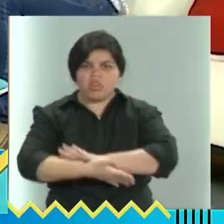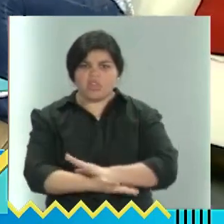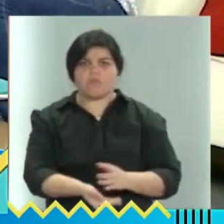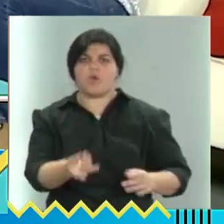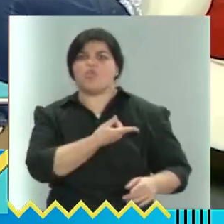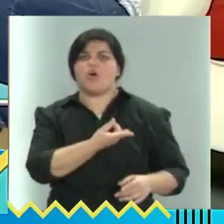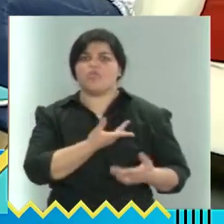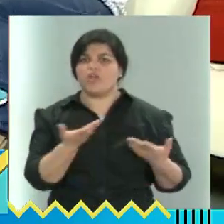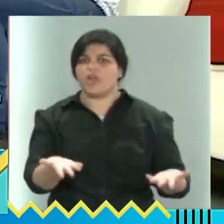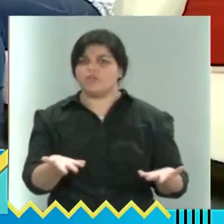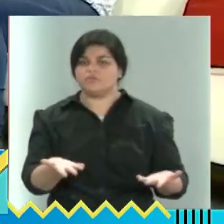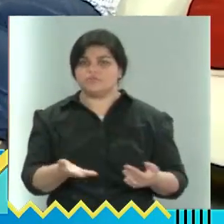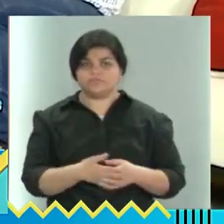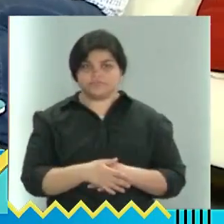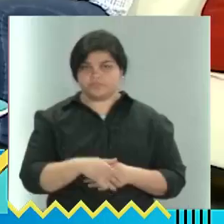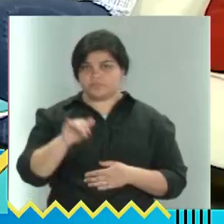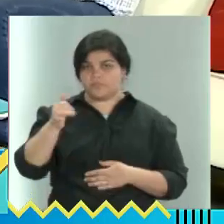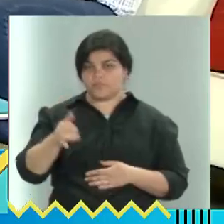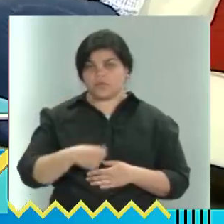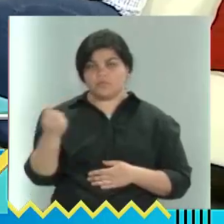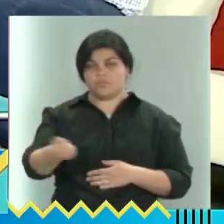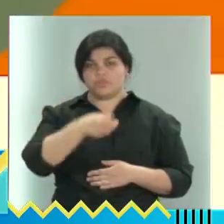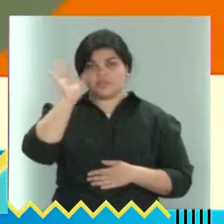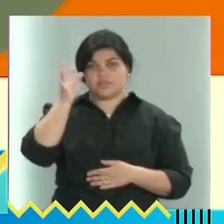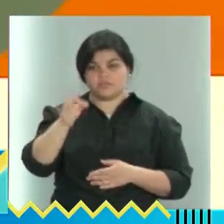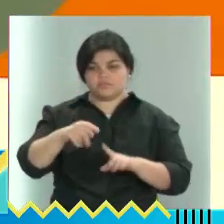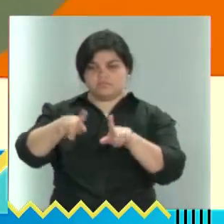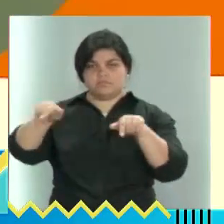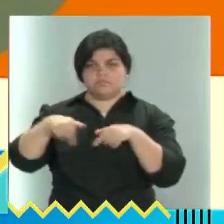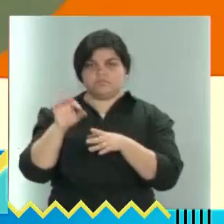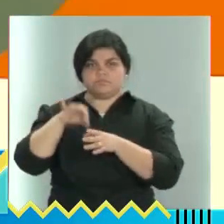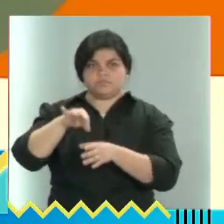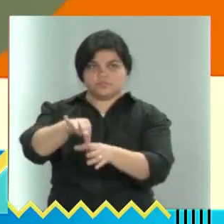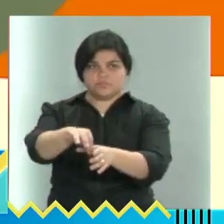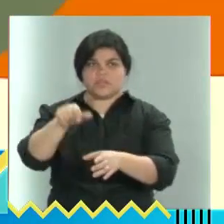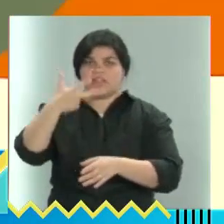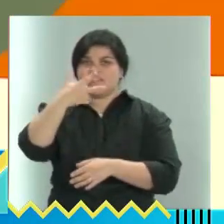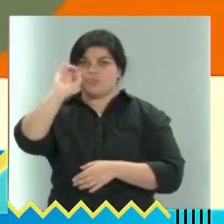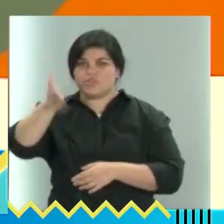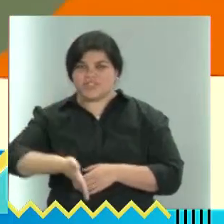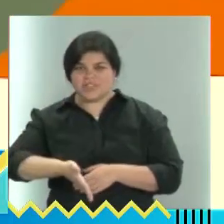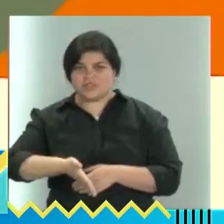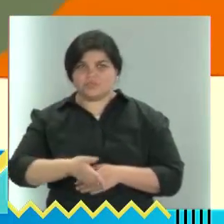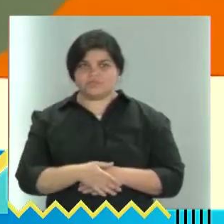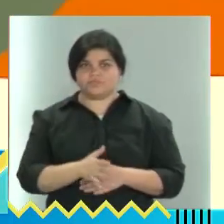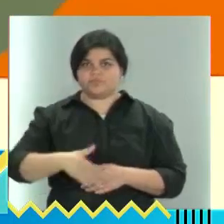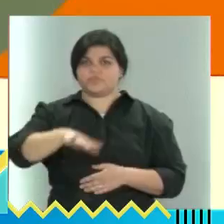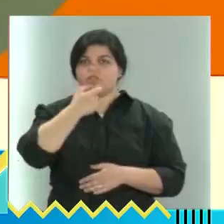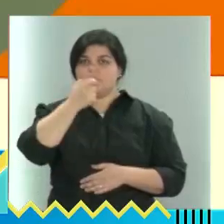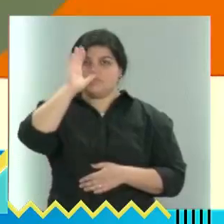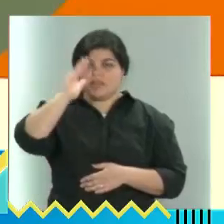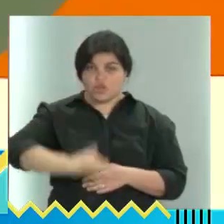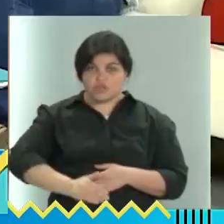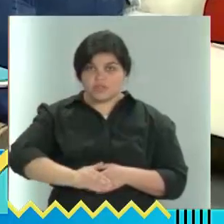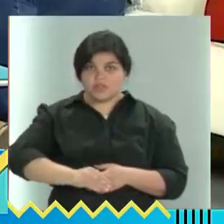cuenta que los lugares, la superficie cultivable de Mendoza no supera el 3%, de la superficie de Mendoza. Entonces, el